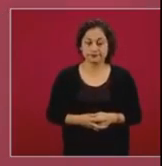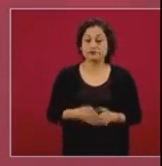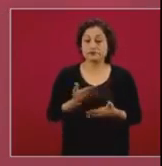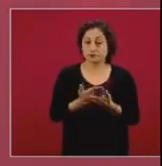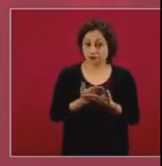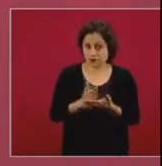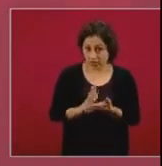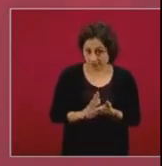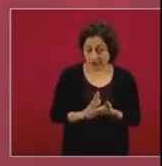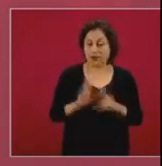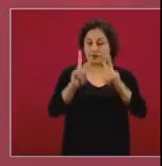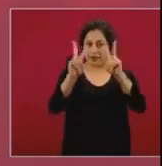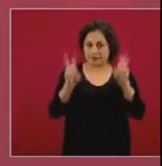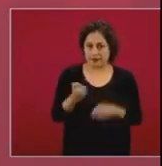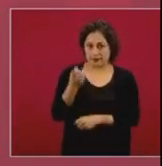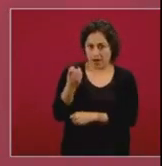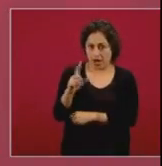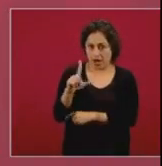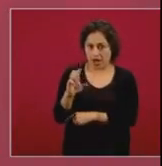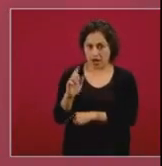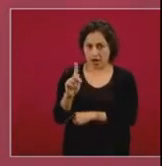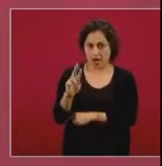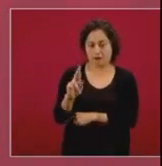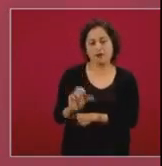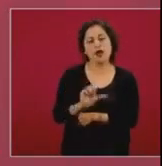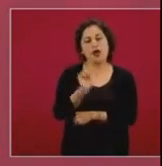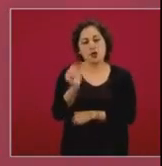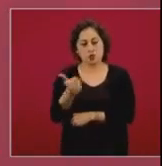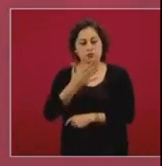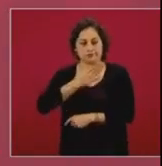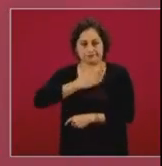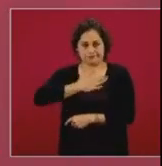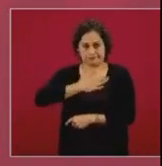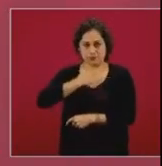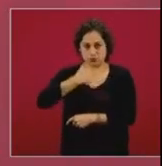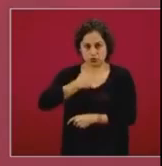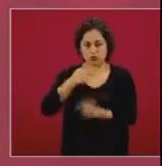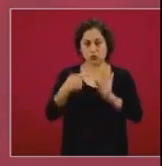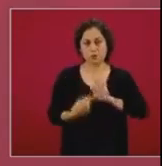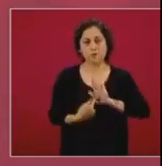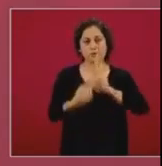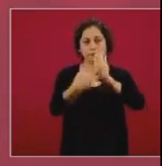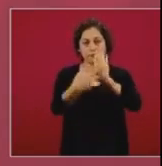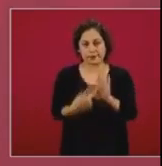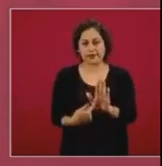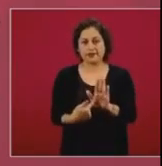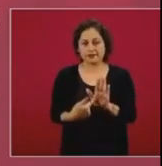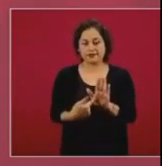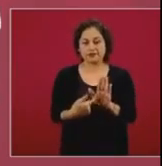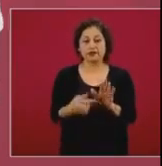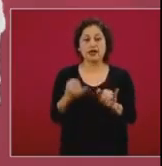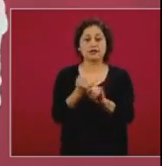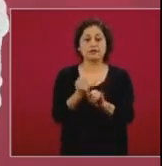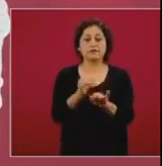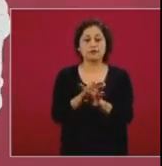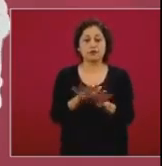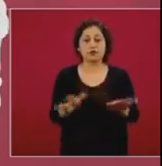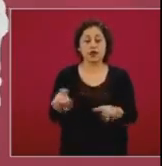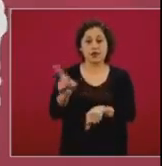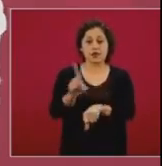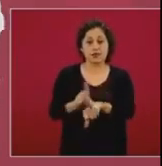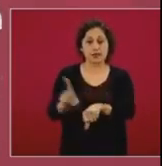Además del tema de lepra, también pues presentaré personalmente el informe